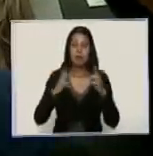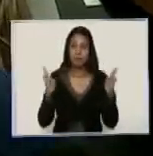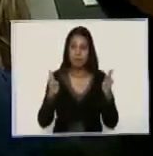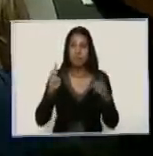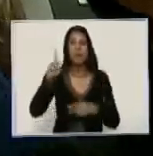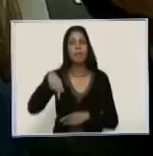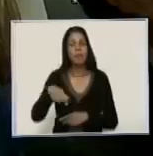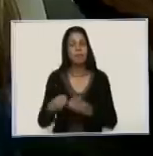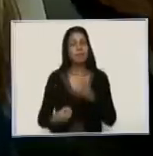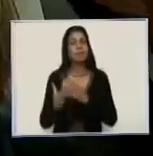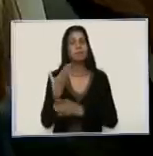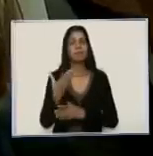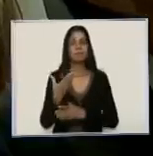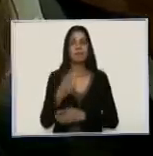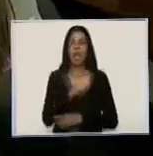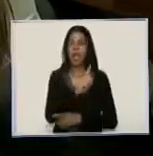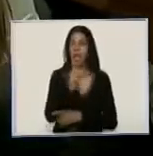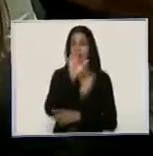Se les olvidó,